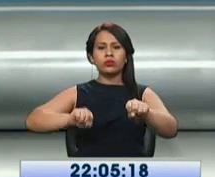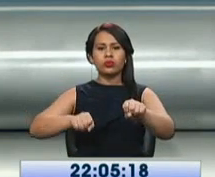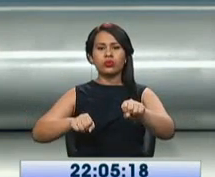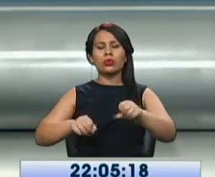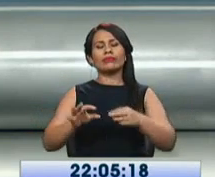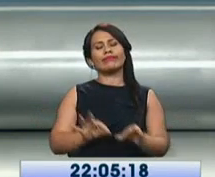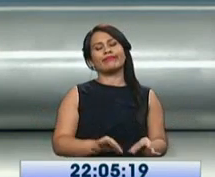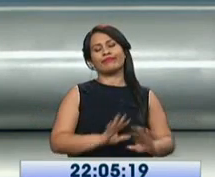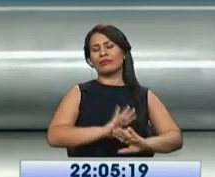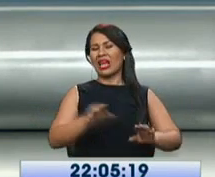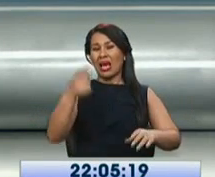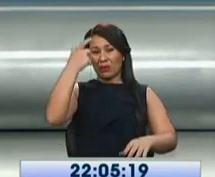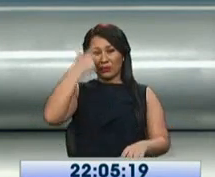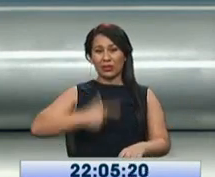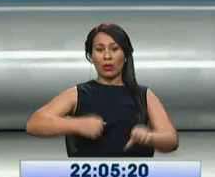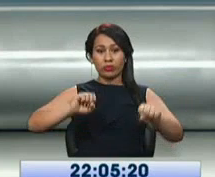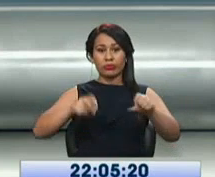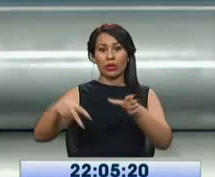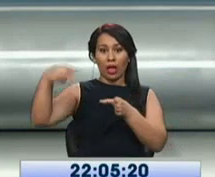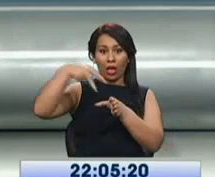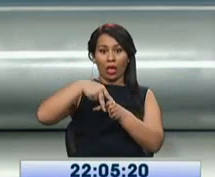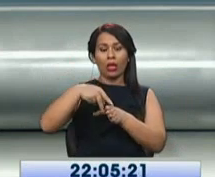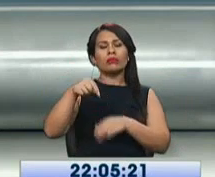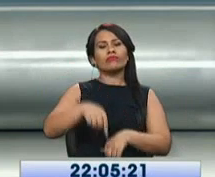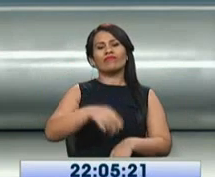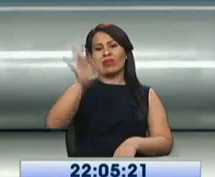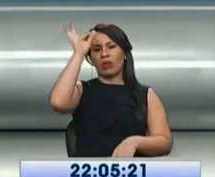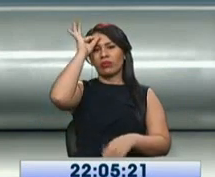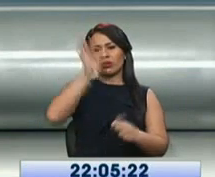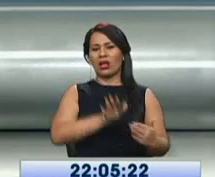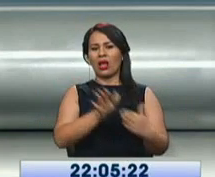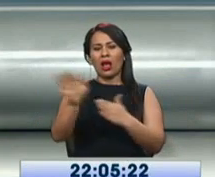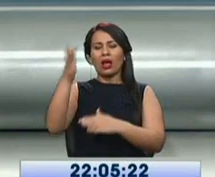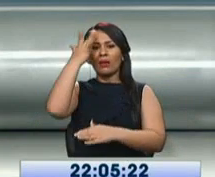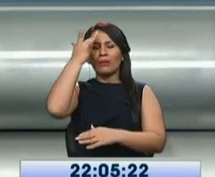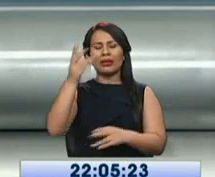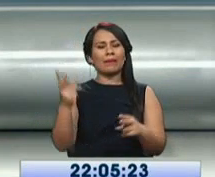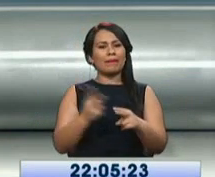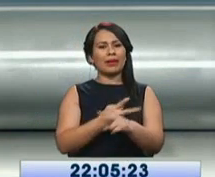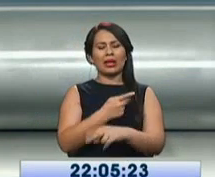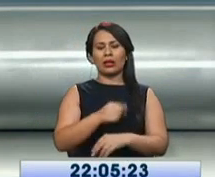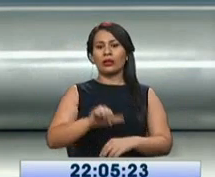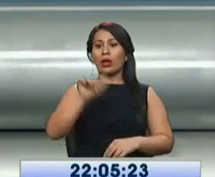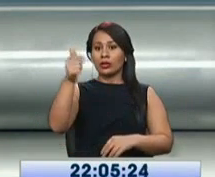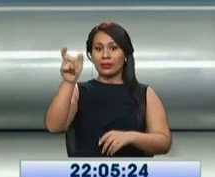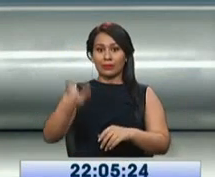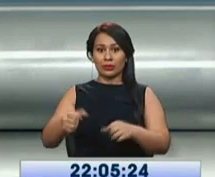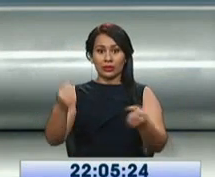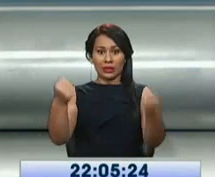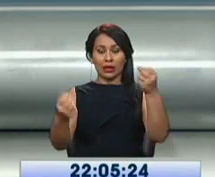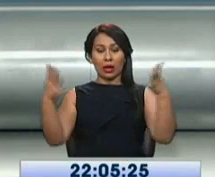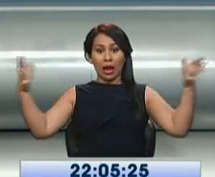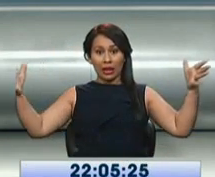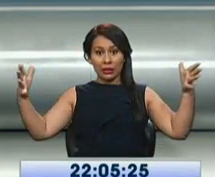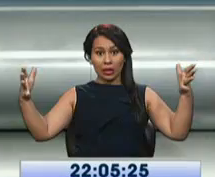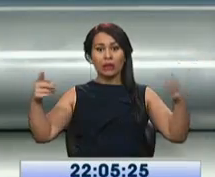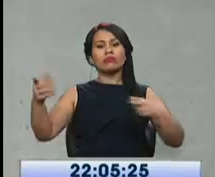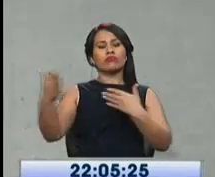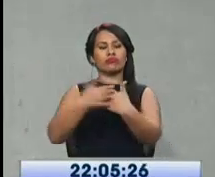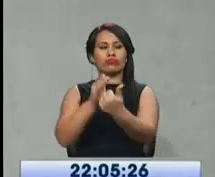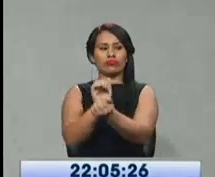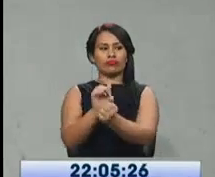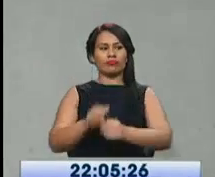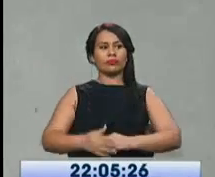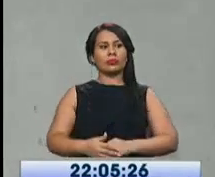hasta una casa de salud cercana, mientras que el conductor del pesado automotor fue detenido para investigaciones. Yo no